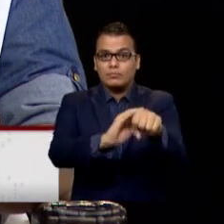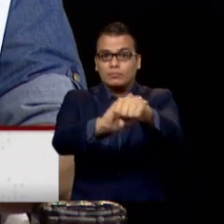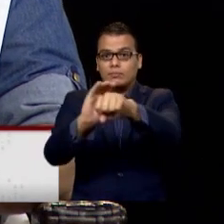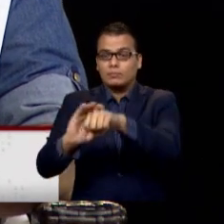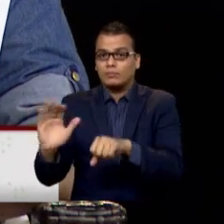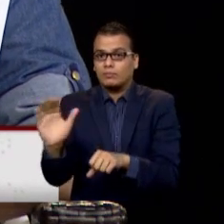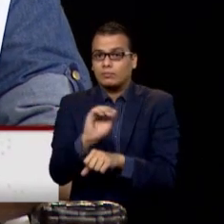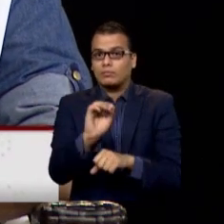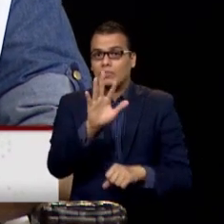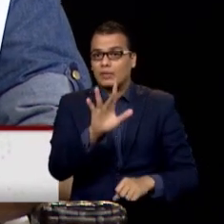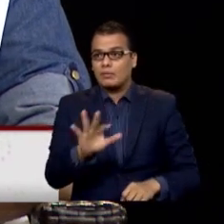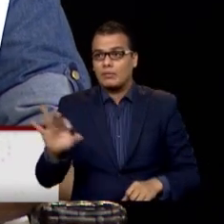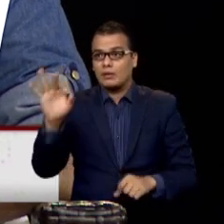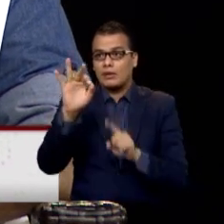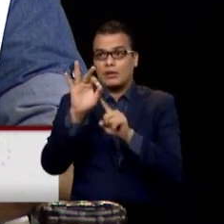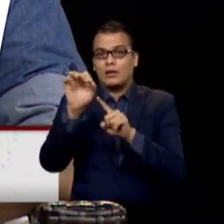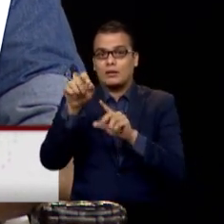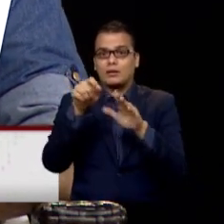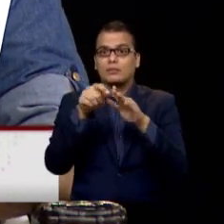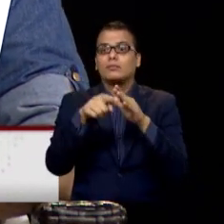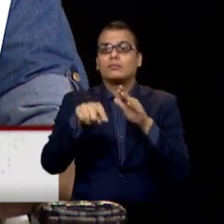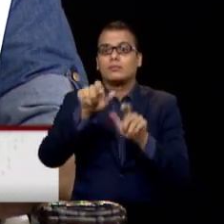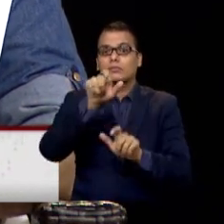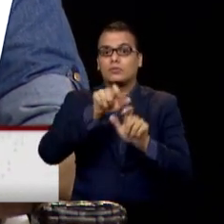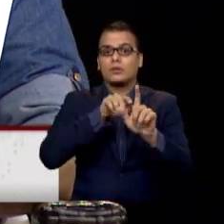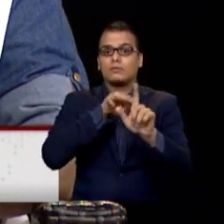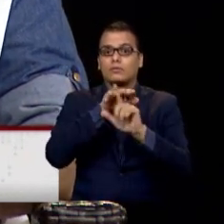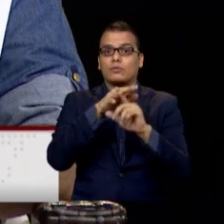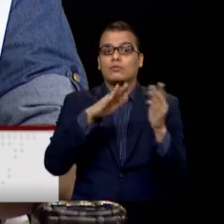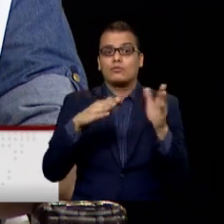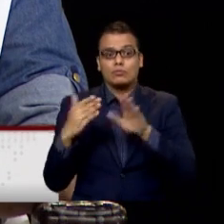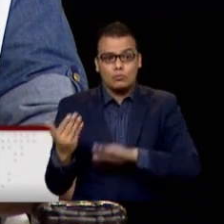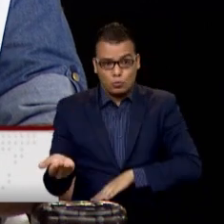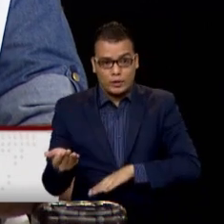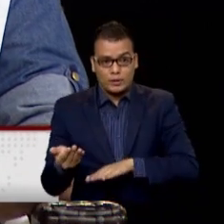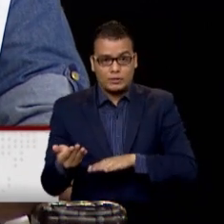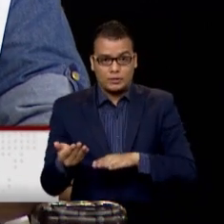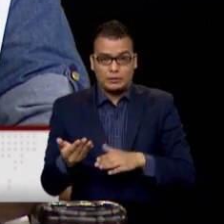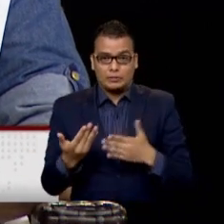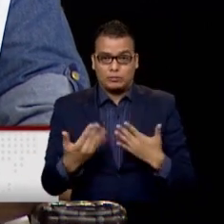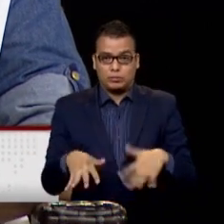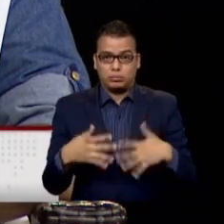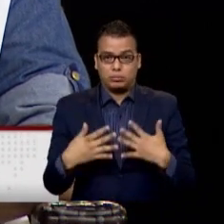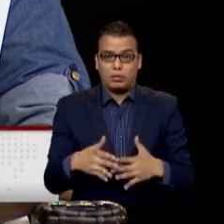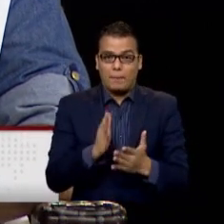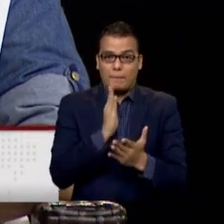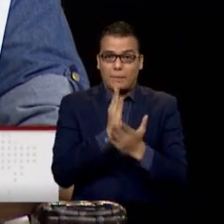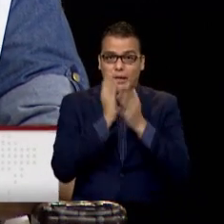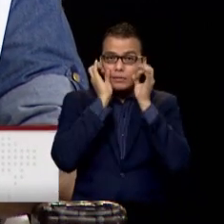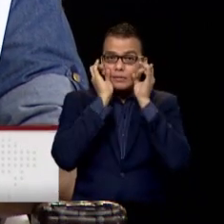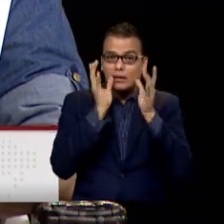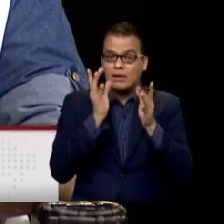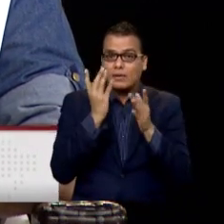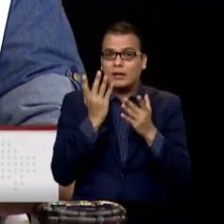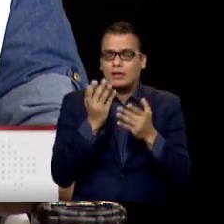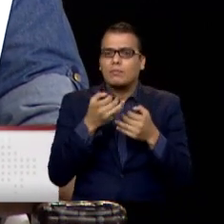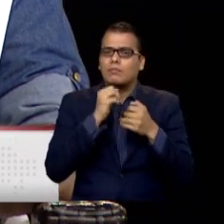efectivamente este virus mata y que puede provocar mayor daño si se tiene una enfermedad